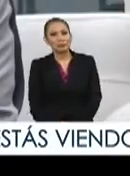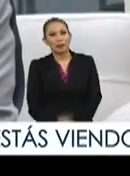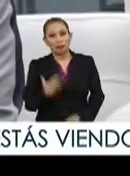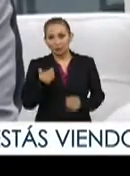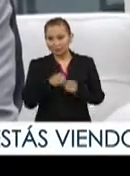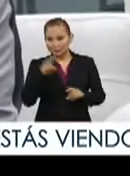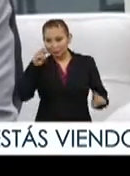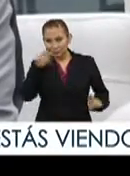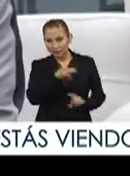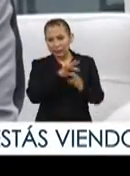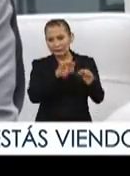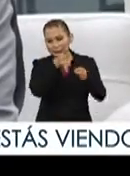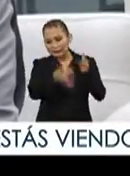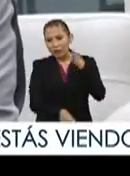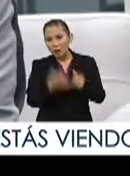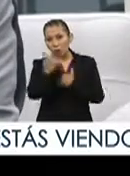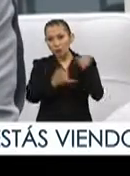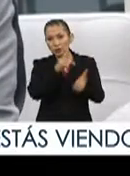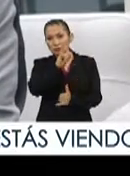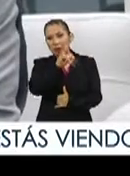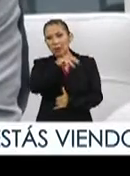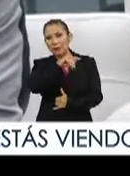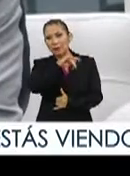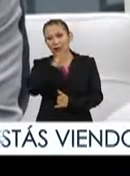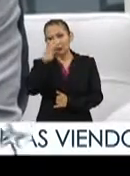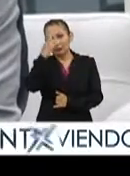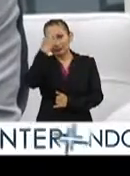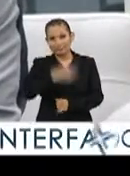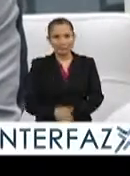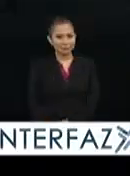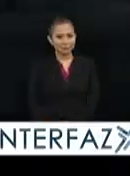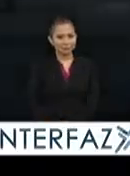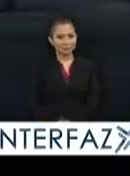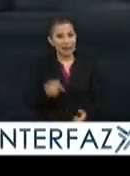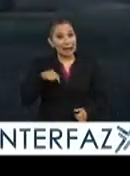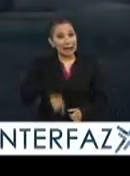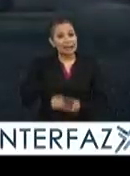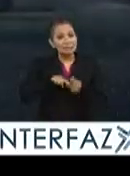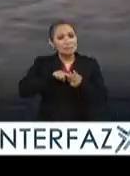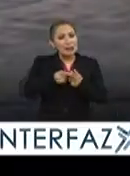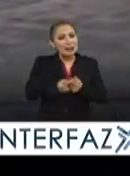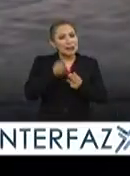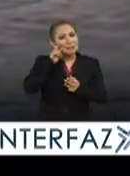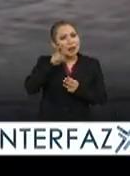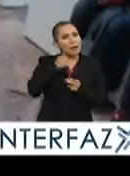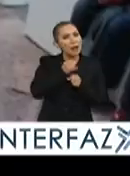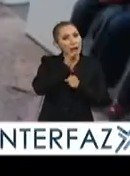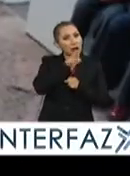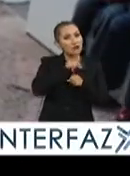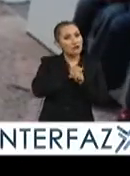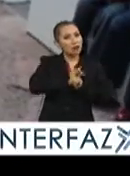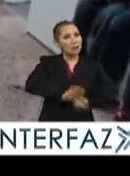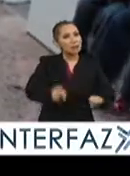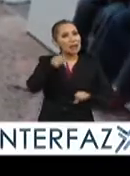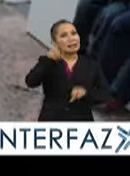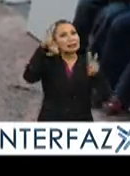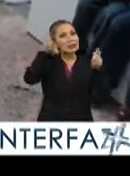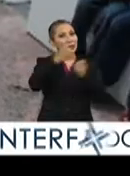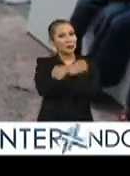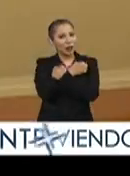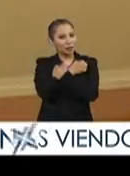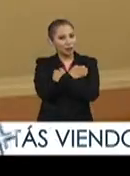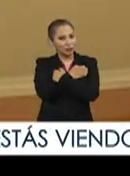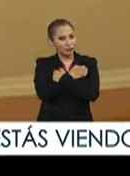no te pierdas todos los detalles de los Juegos Panamericanos Universitarios. Estás a punto de recibir la mejor información en temas